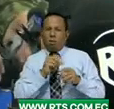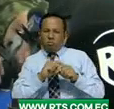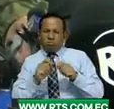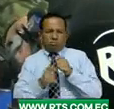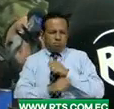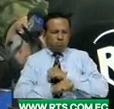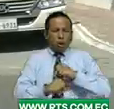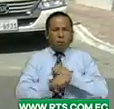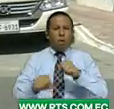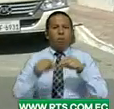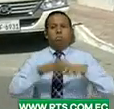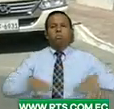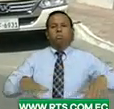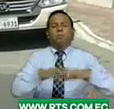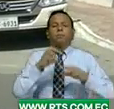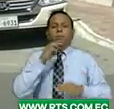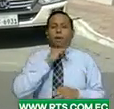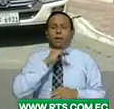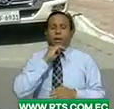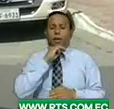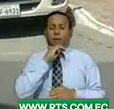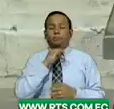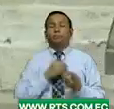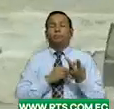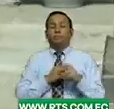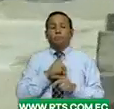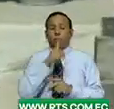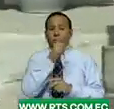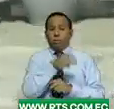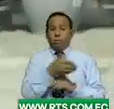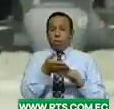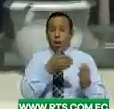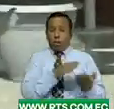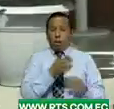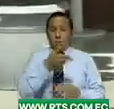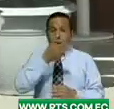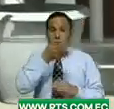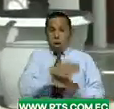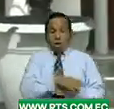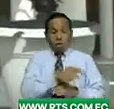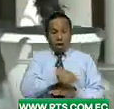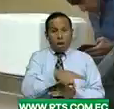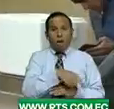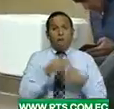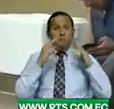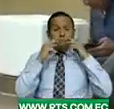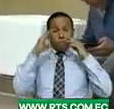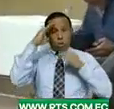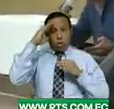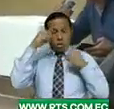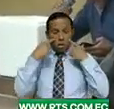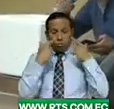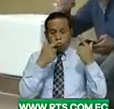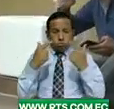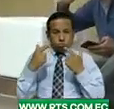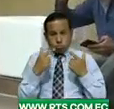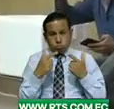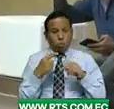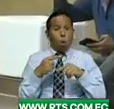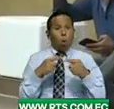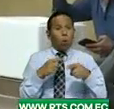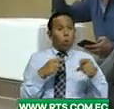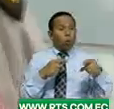en Manta. Esto mientras los restos de una de las fallecidas del ataque del jueves se velan con resguardo policial, las otras víctimas fueron cremadas por